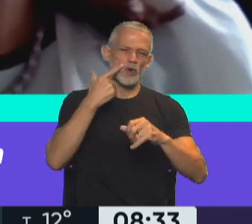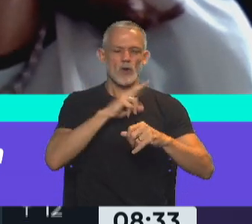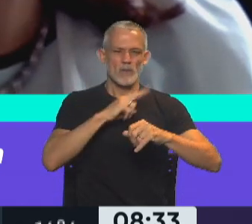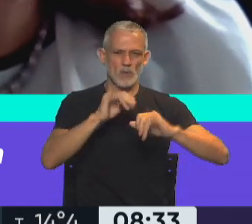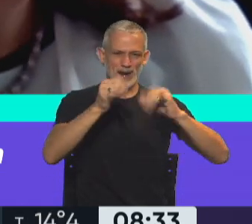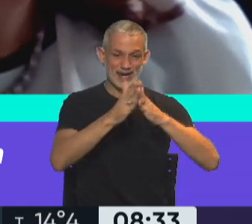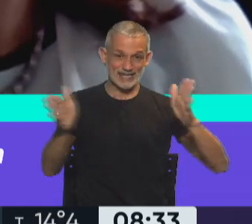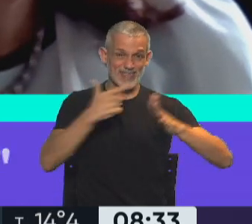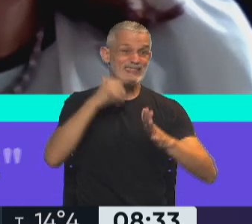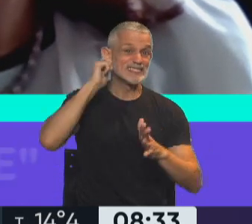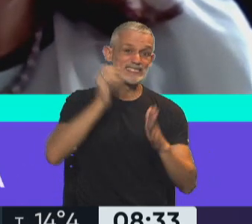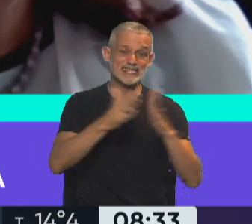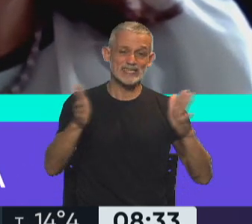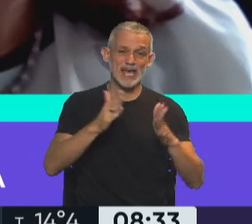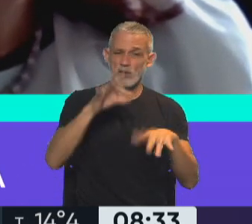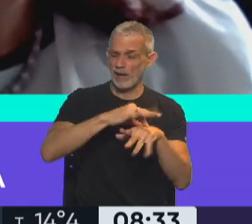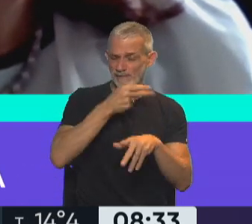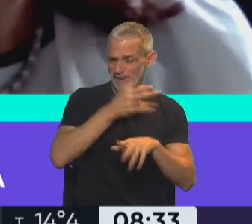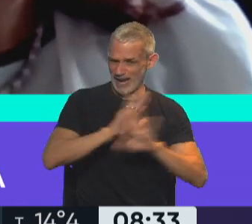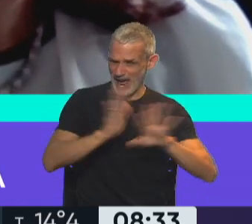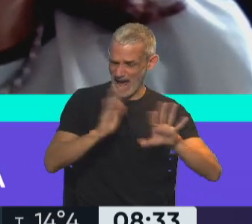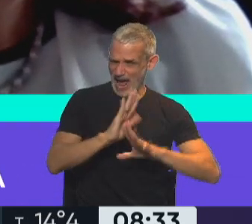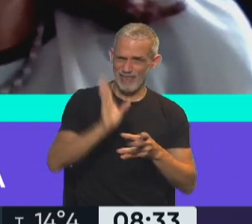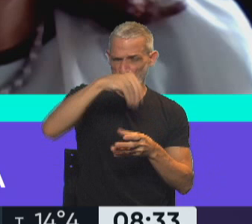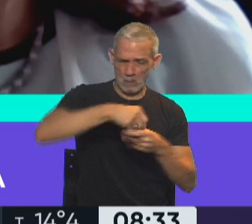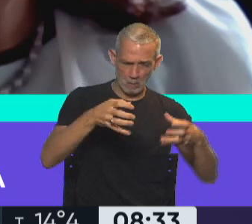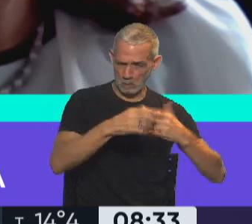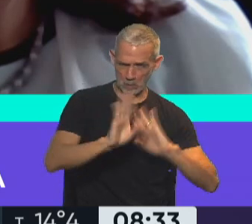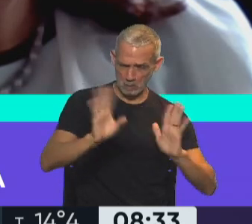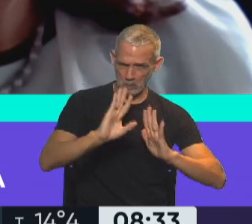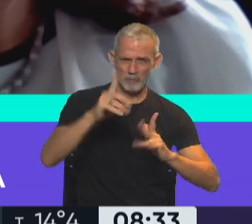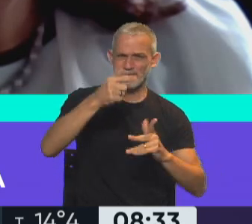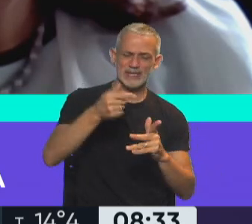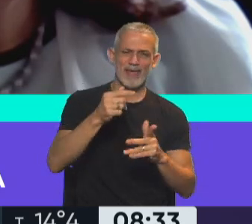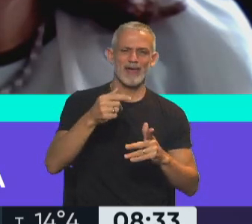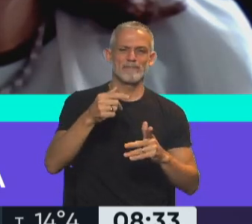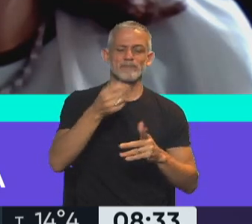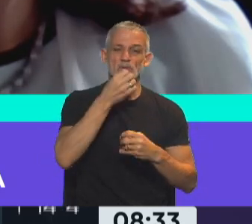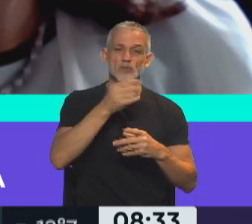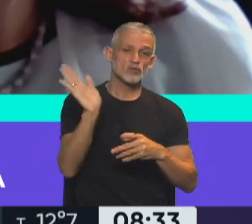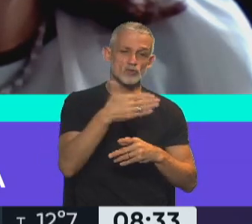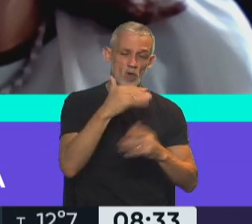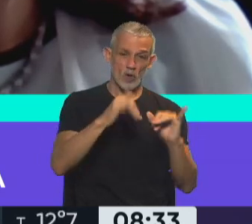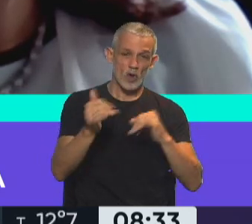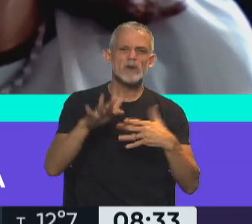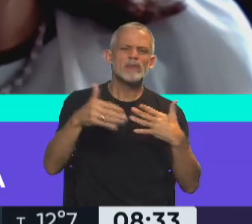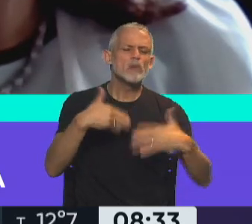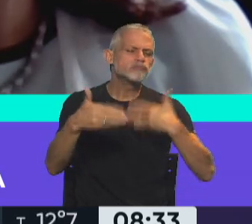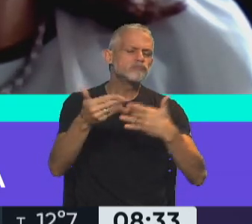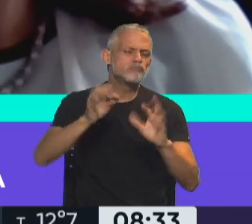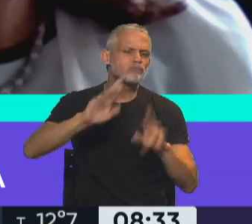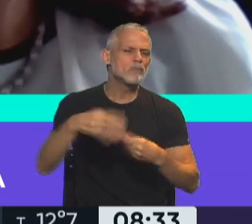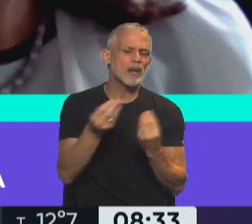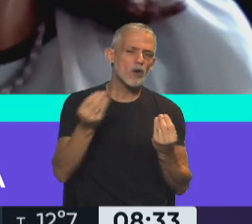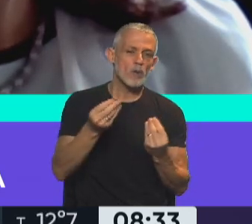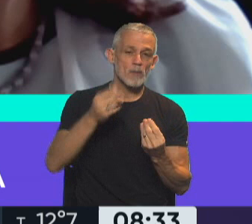17 años, Sí. sin ningún tipo de pertenecer al grupo prioritario como grupo de riesgo. ¿Cómo podría avanzar esa vacunación para